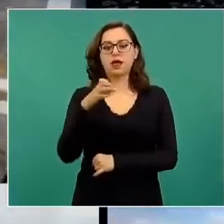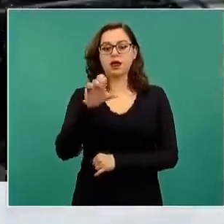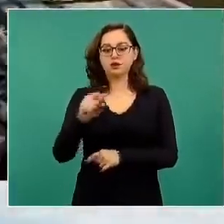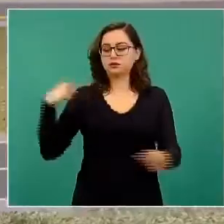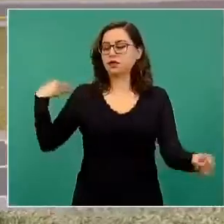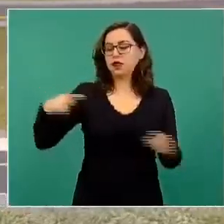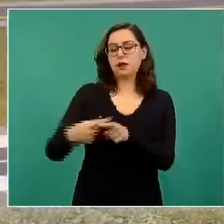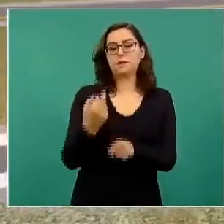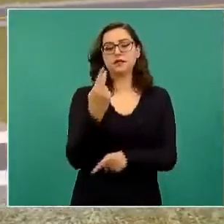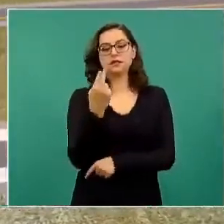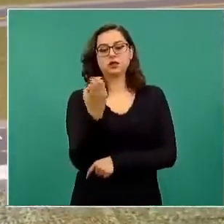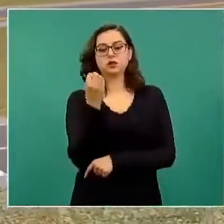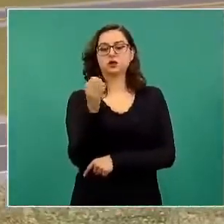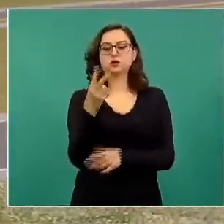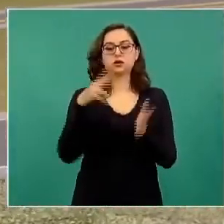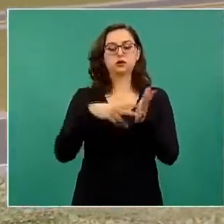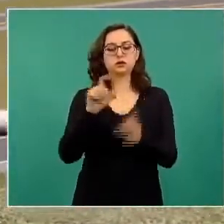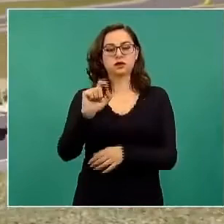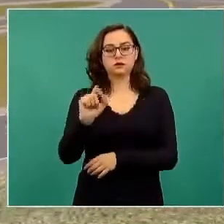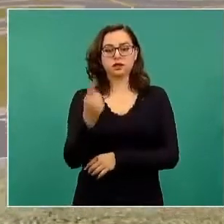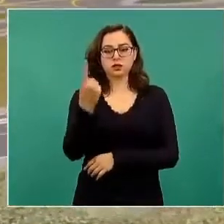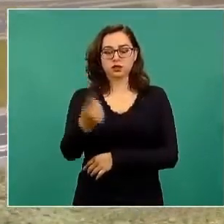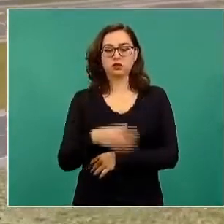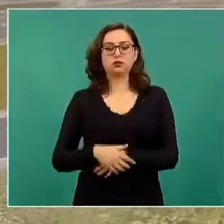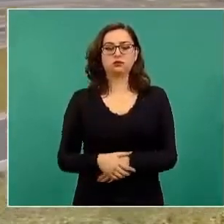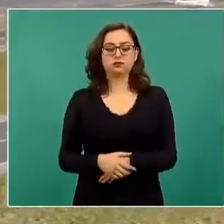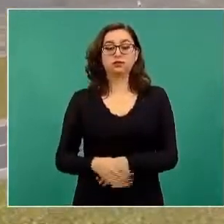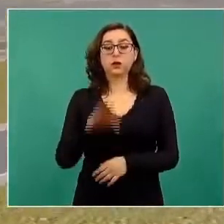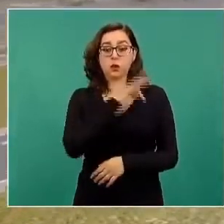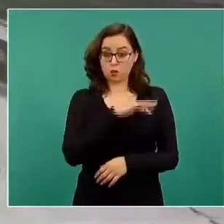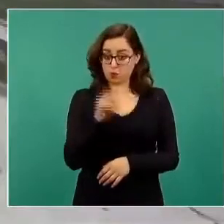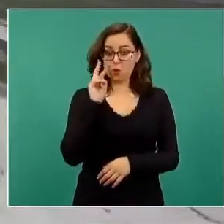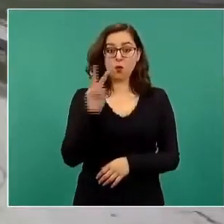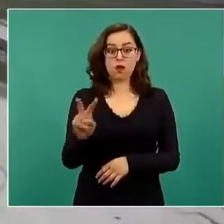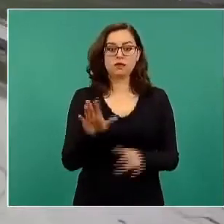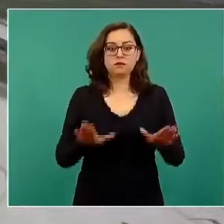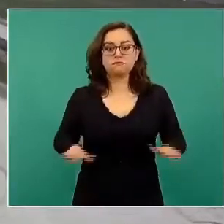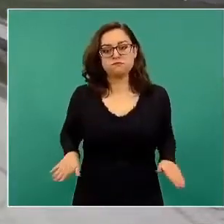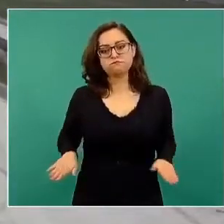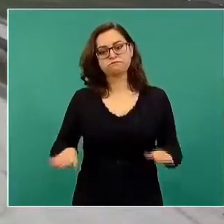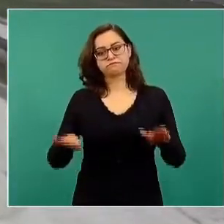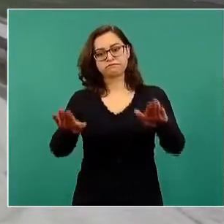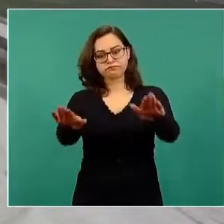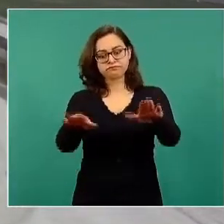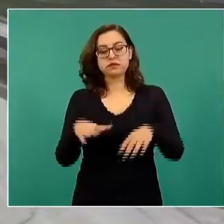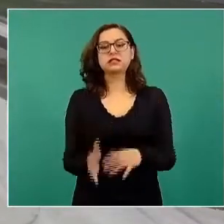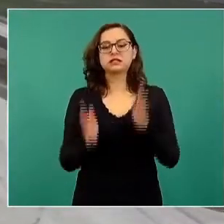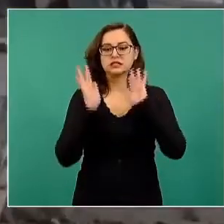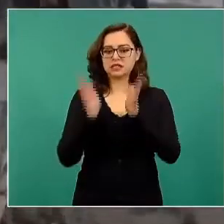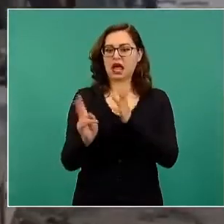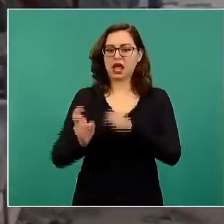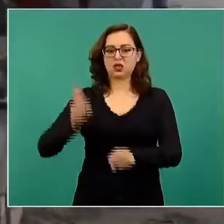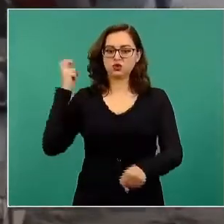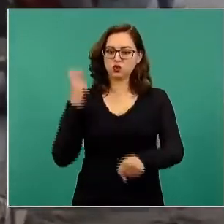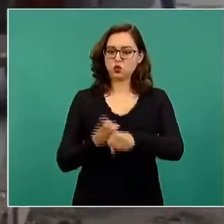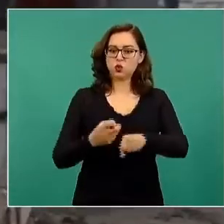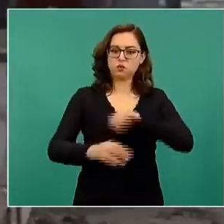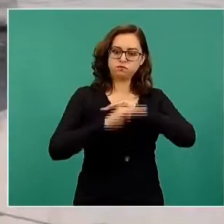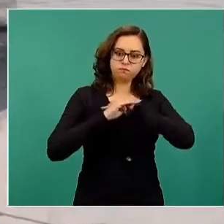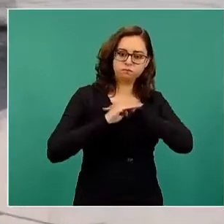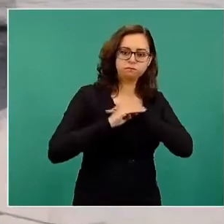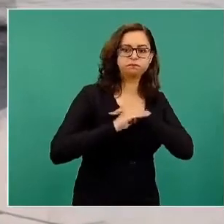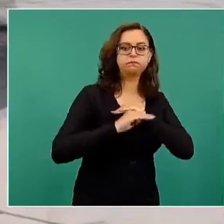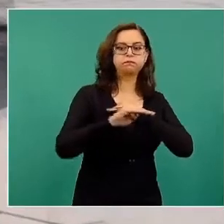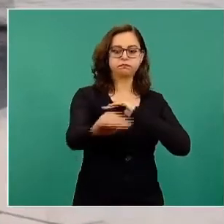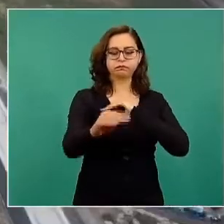de 2021. En la pista norte y central plataforma y rodajes, se realiza la aplicación de concreto de alta resistencia